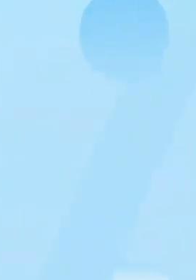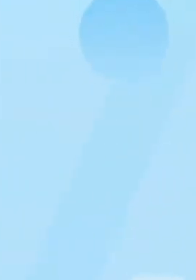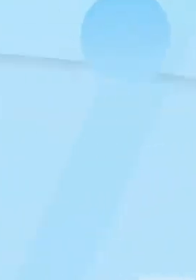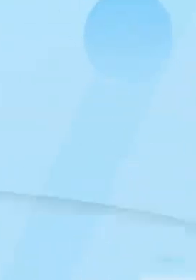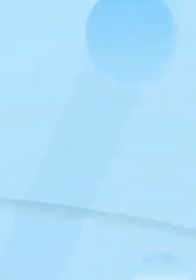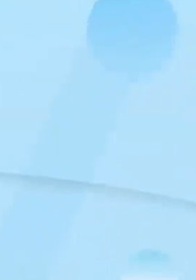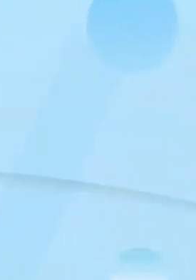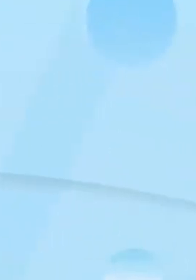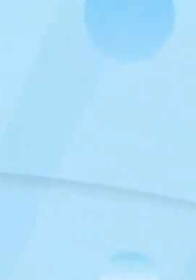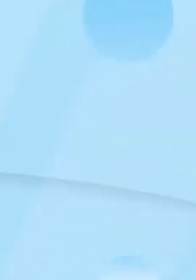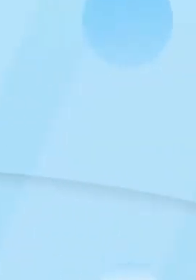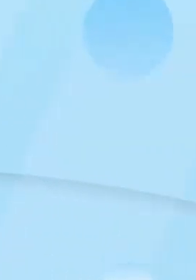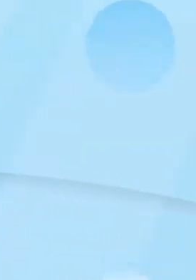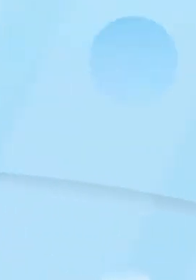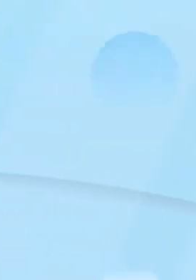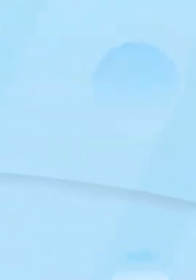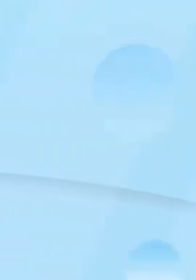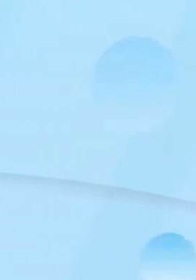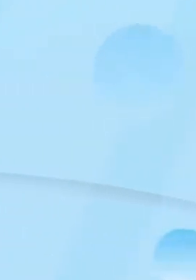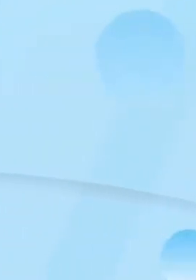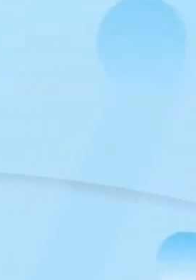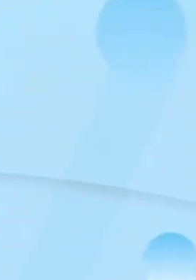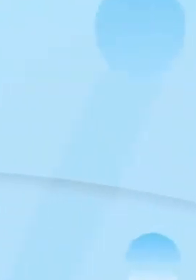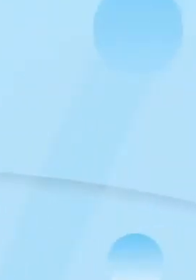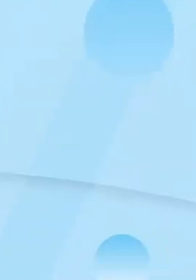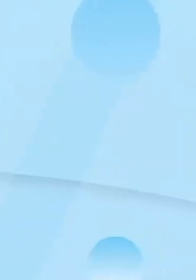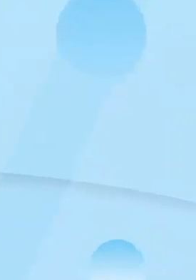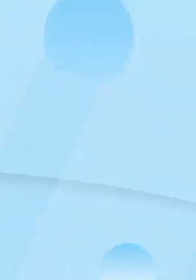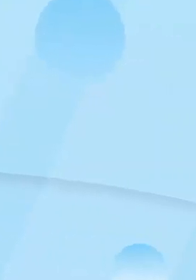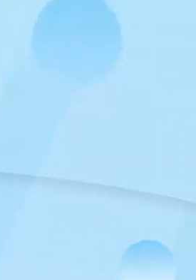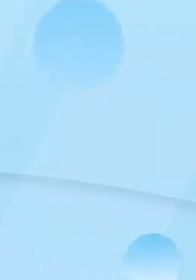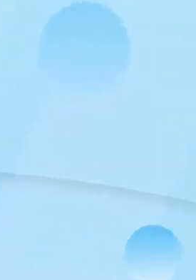¿Cómo pueden saber a qué época pertenece un poema?